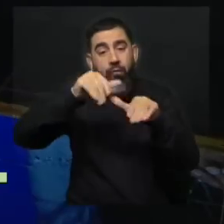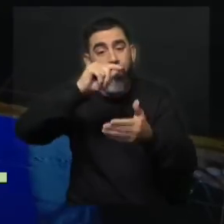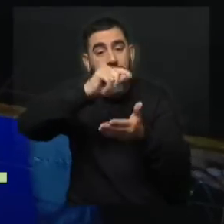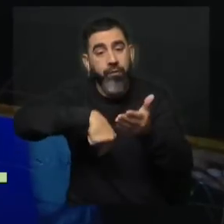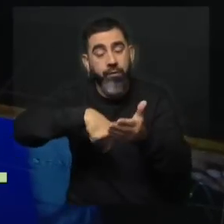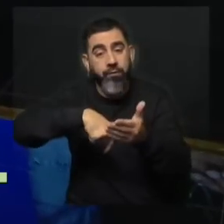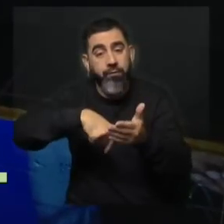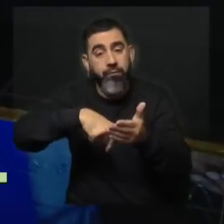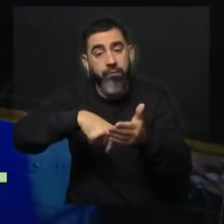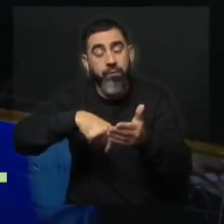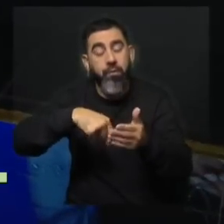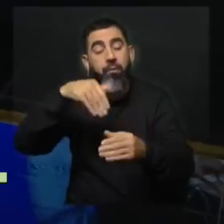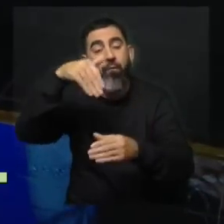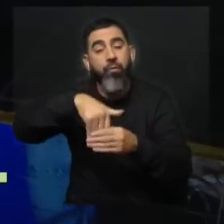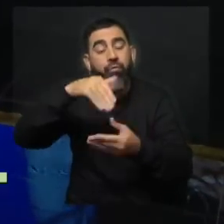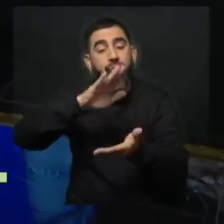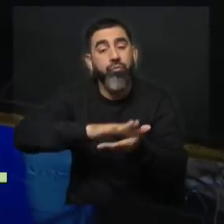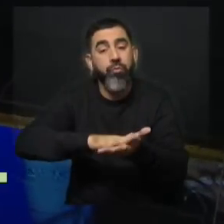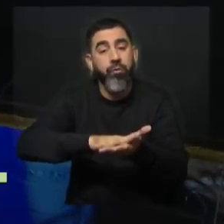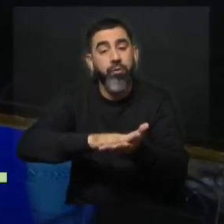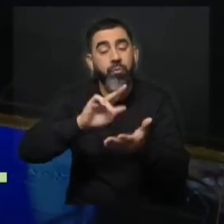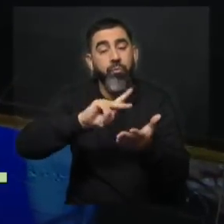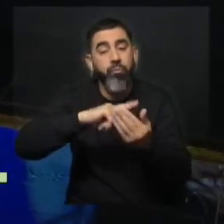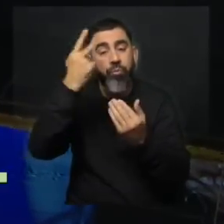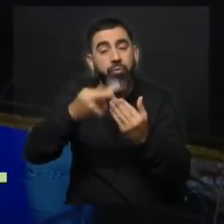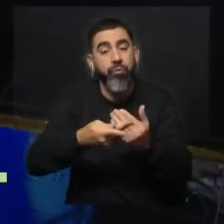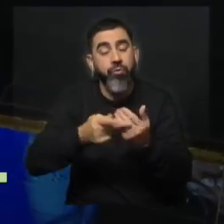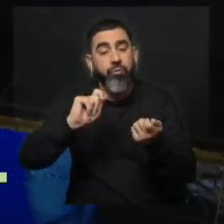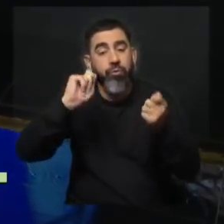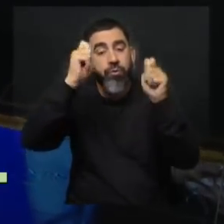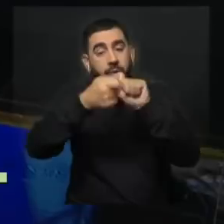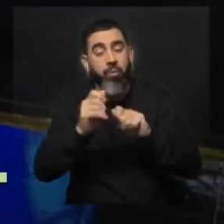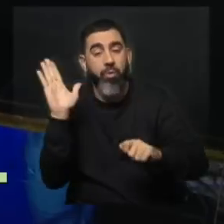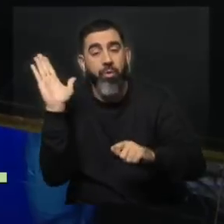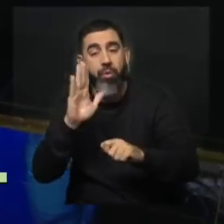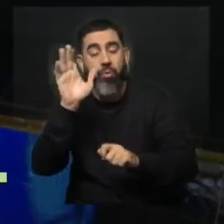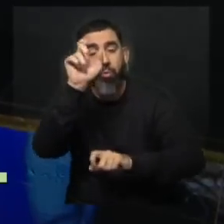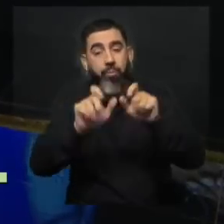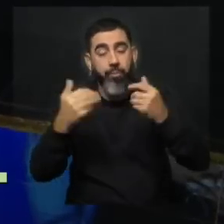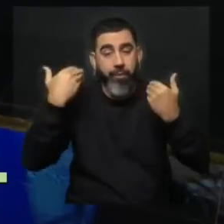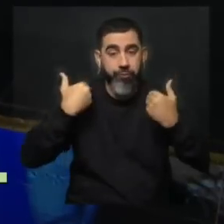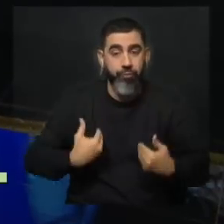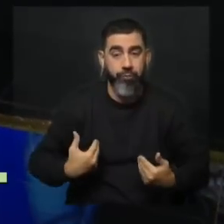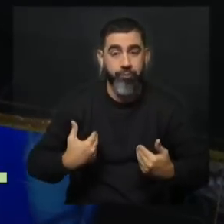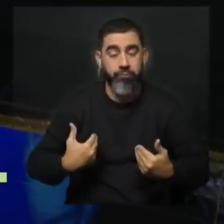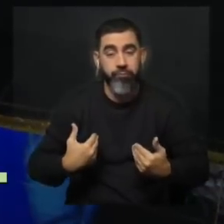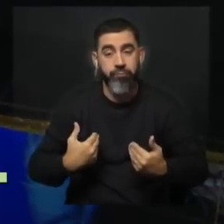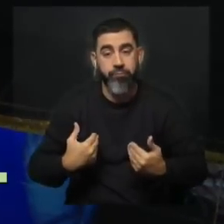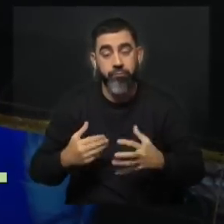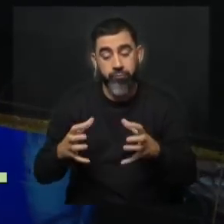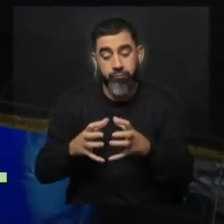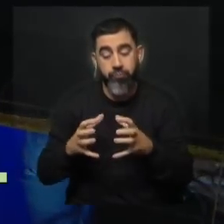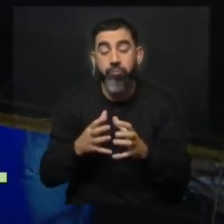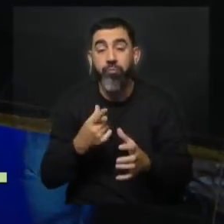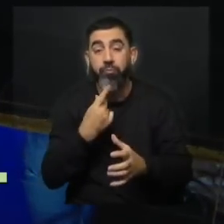de firmas para convocar un plebiscito sobre el proyecto de reestructuración de deudas para personas físicas Desde esa colectividad